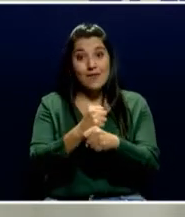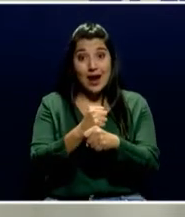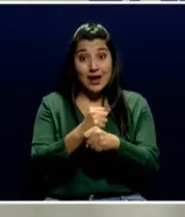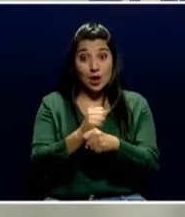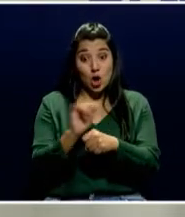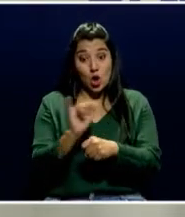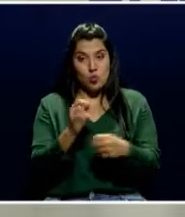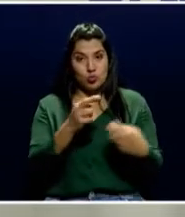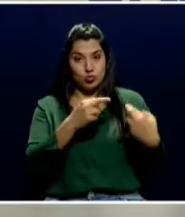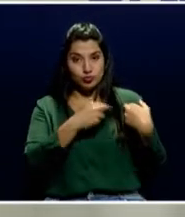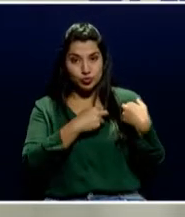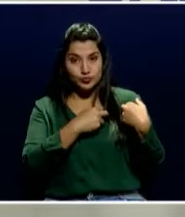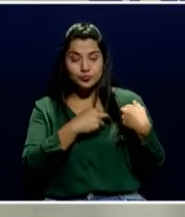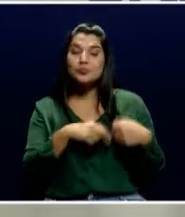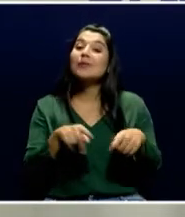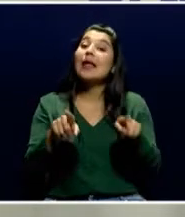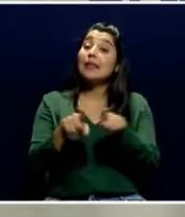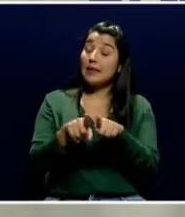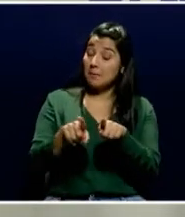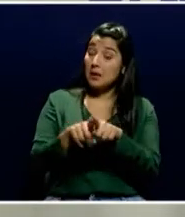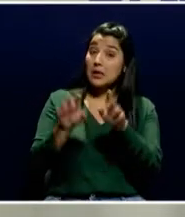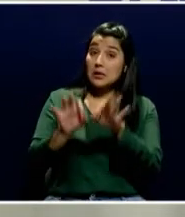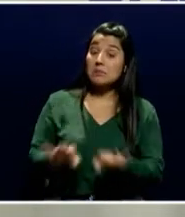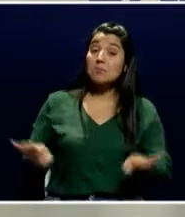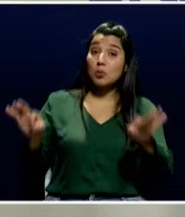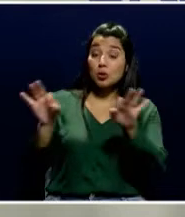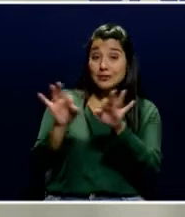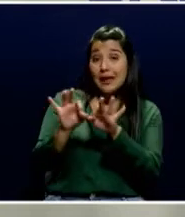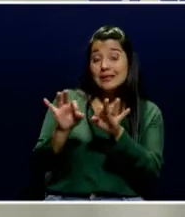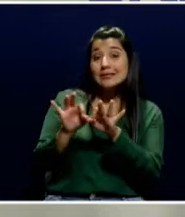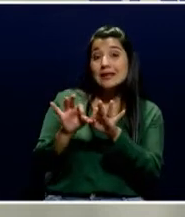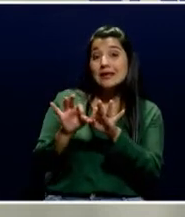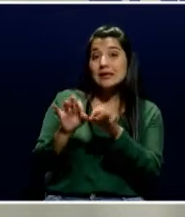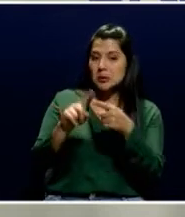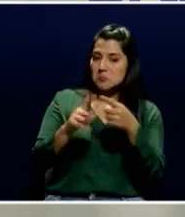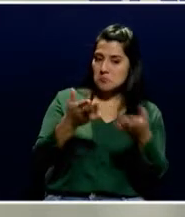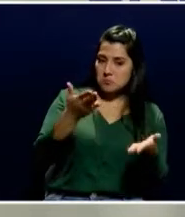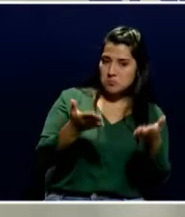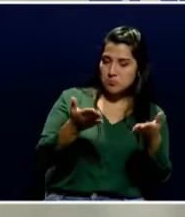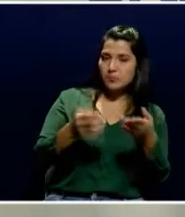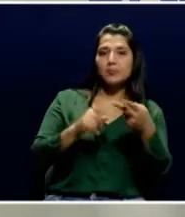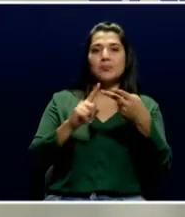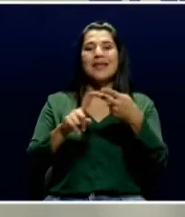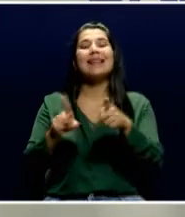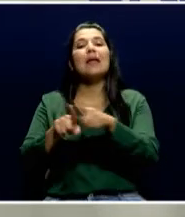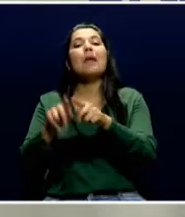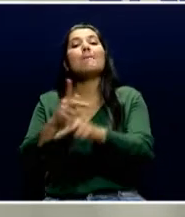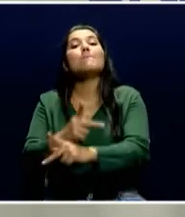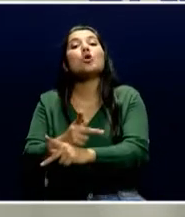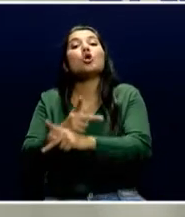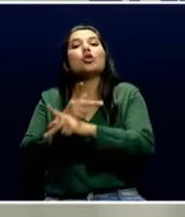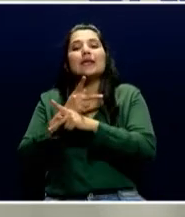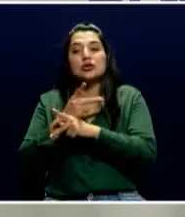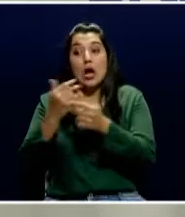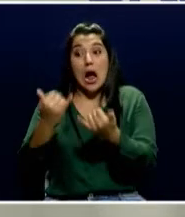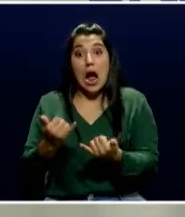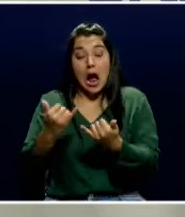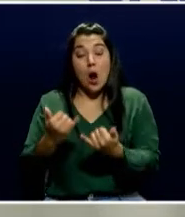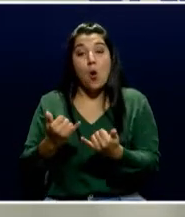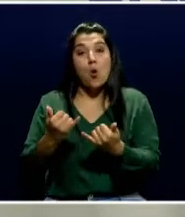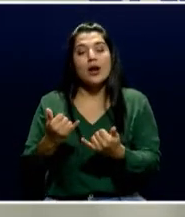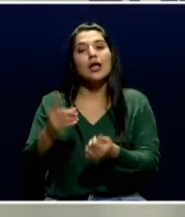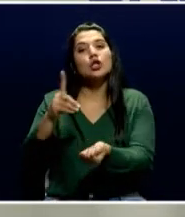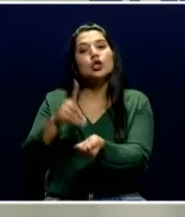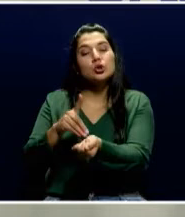responsabilidad. El otro elemento es el de protección que las autoridades sanitarias, en este caso los